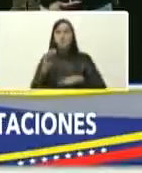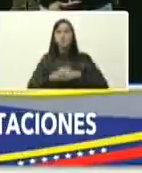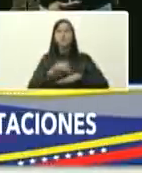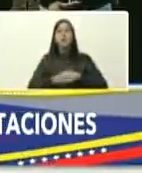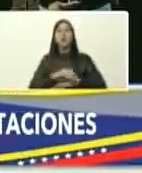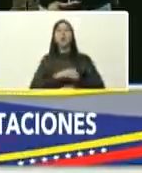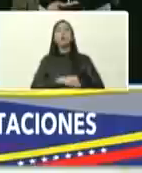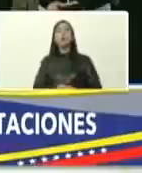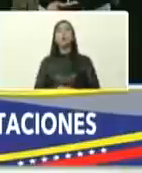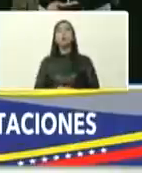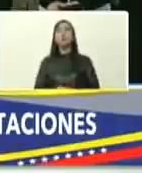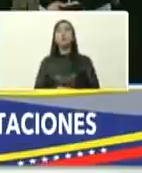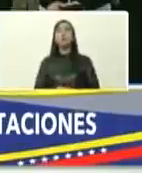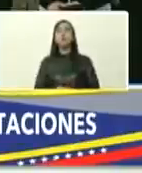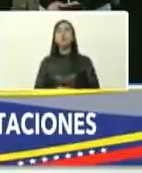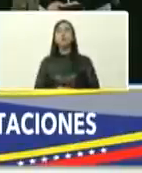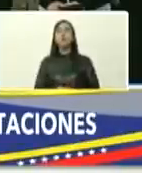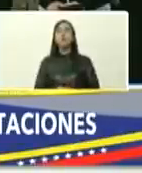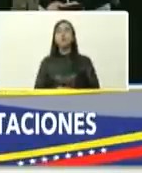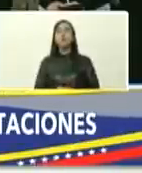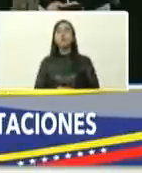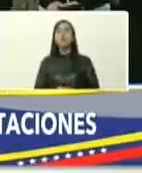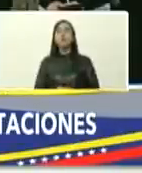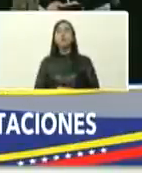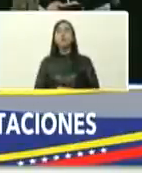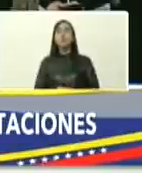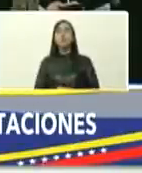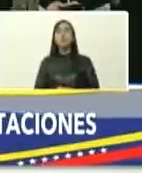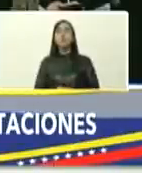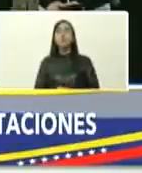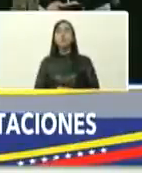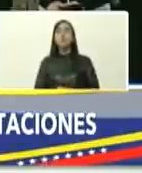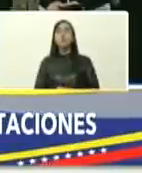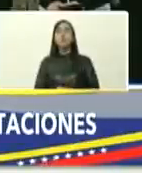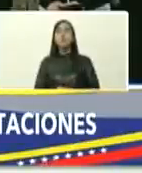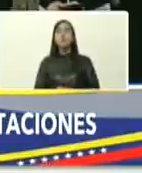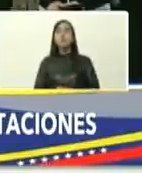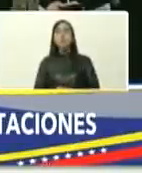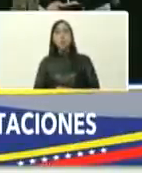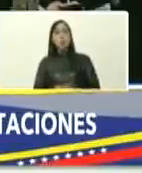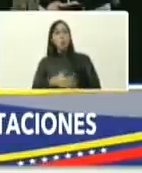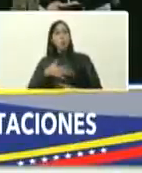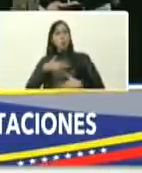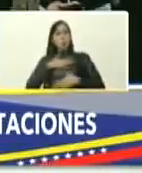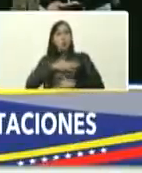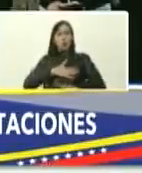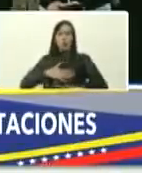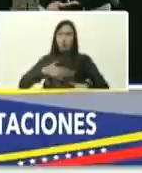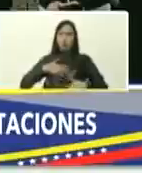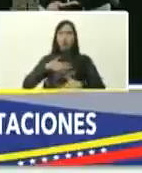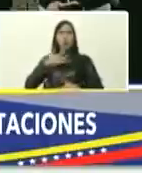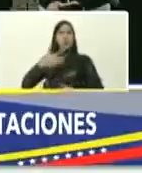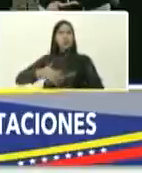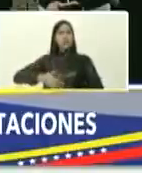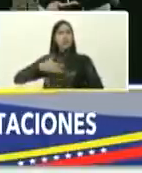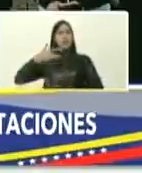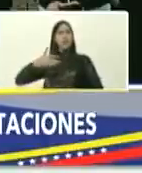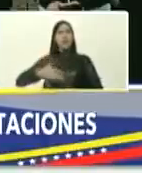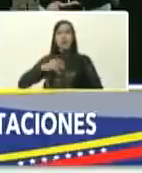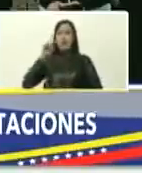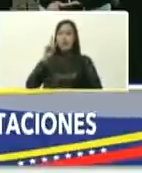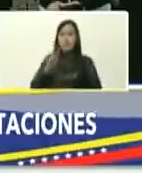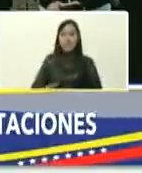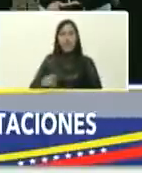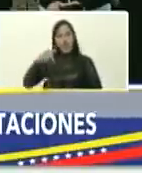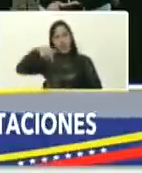Y de verdad, me llena de mucha satisfacción ver a la Venezuela